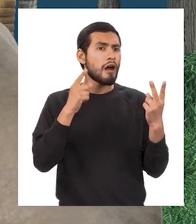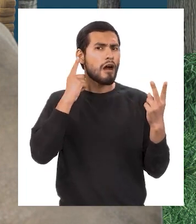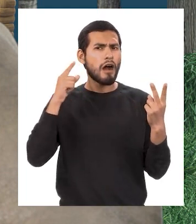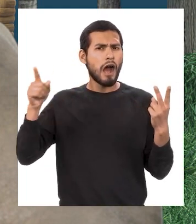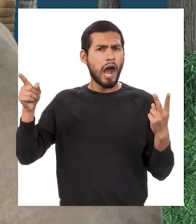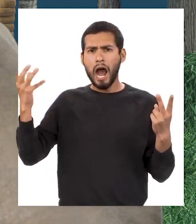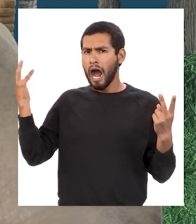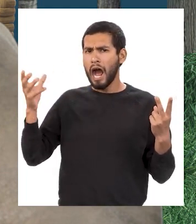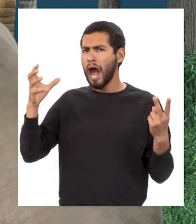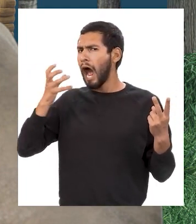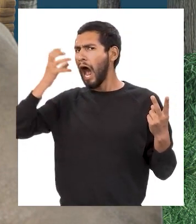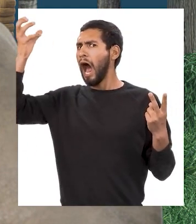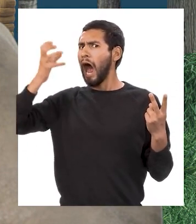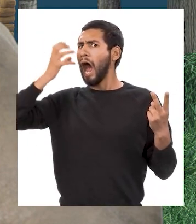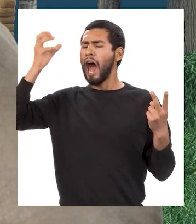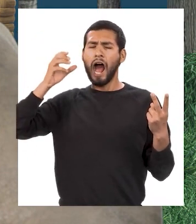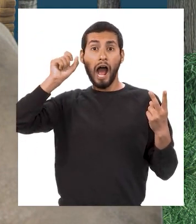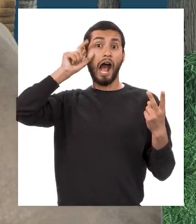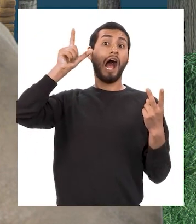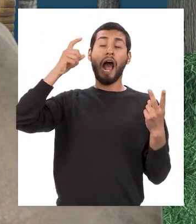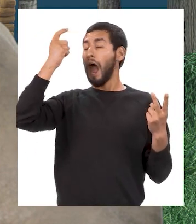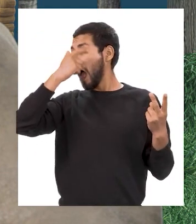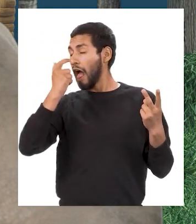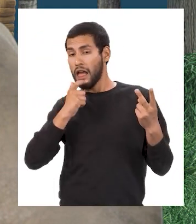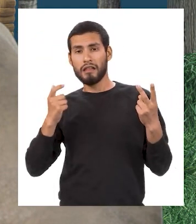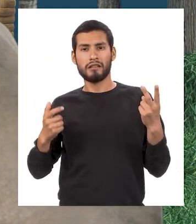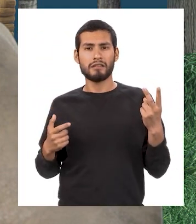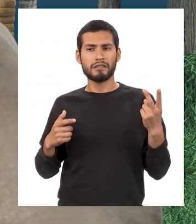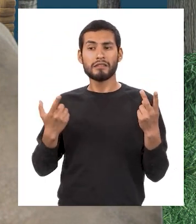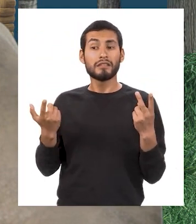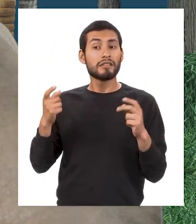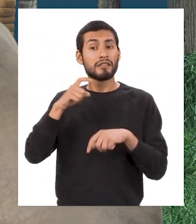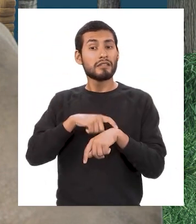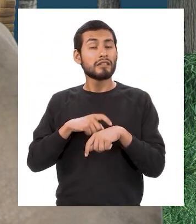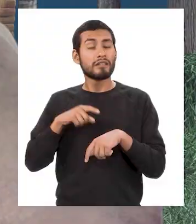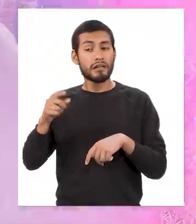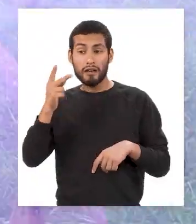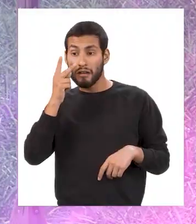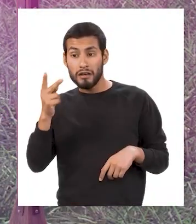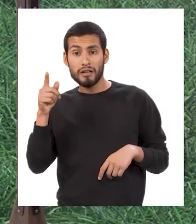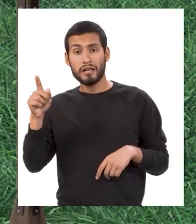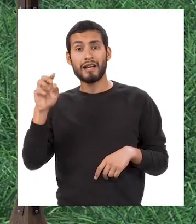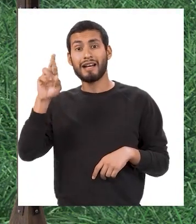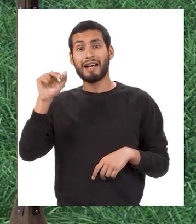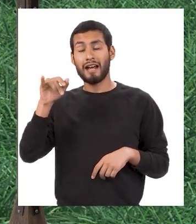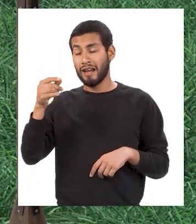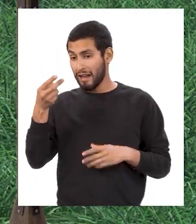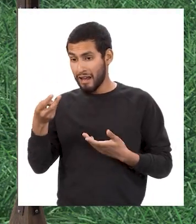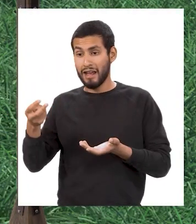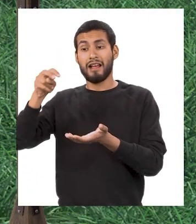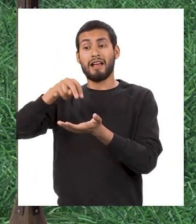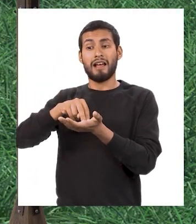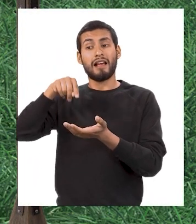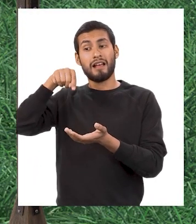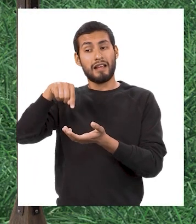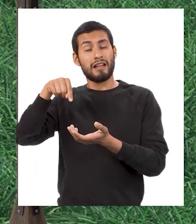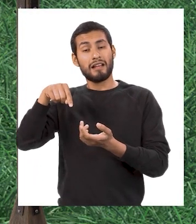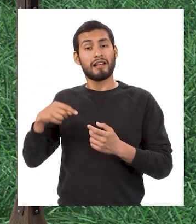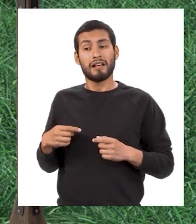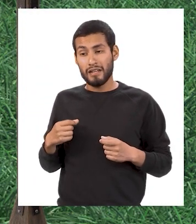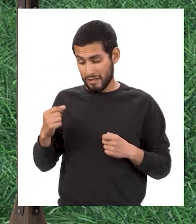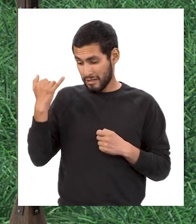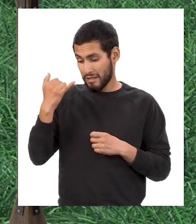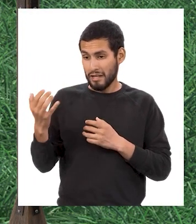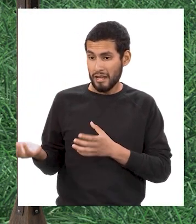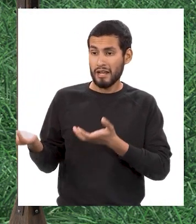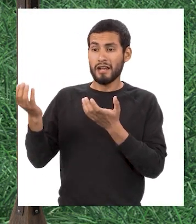el joven guía escucharon que la gente comenzó a emitir gritos de sorpresa y llantos. Fue entonces que vieron al rajá